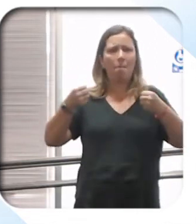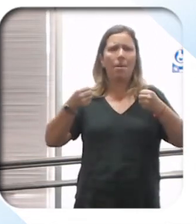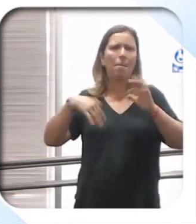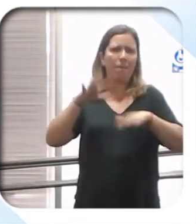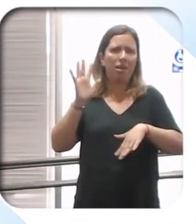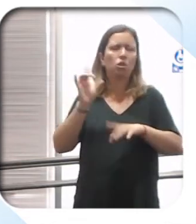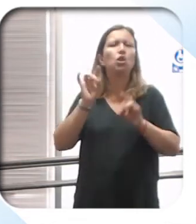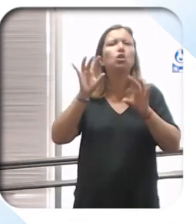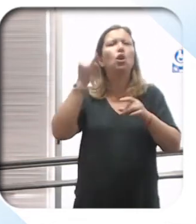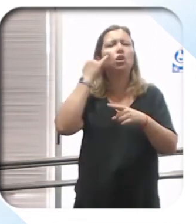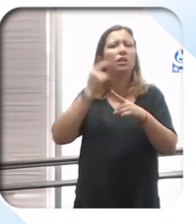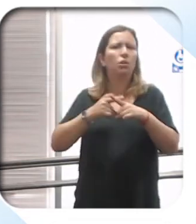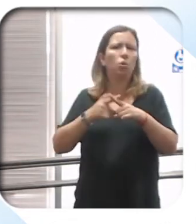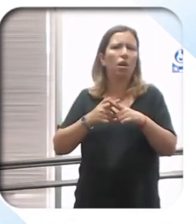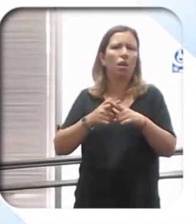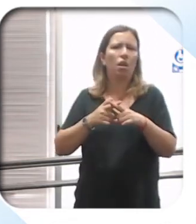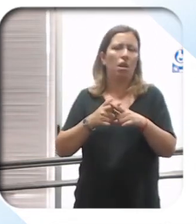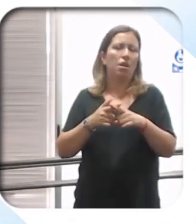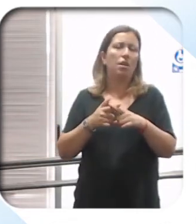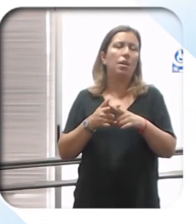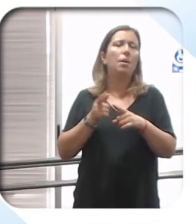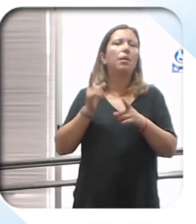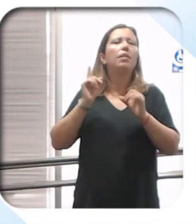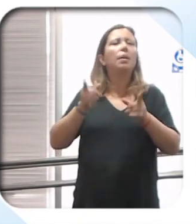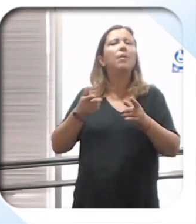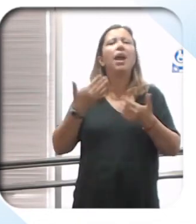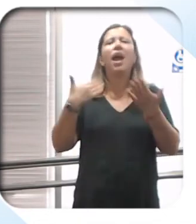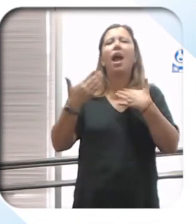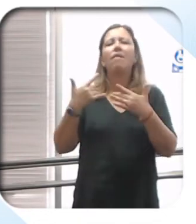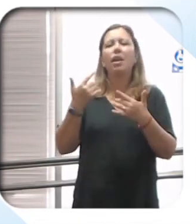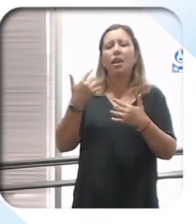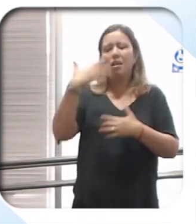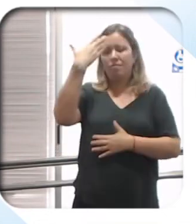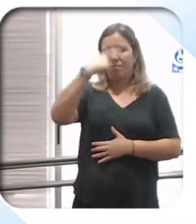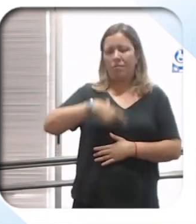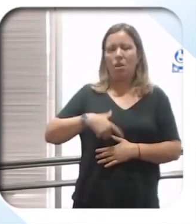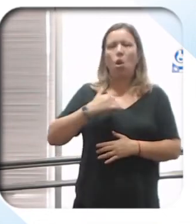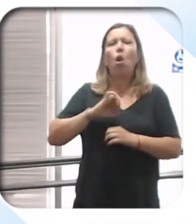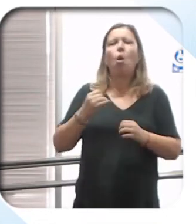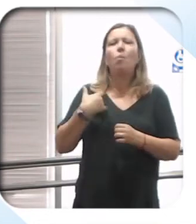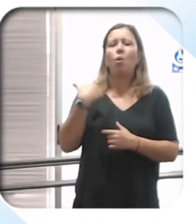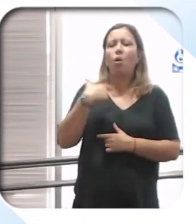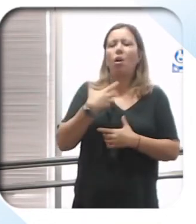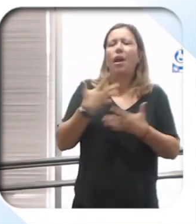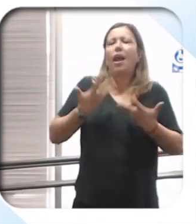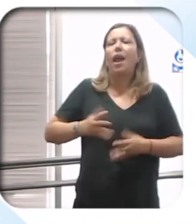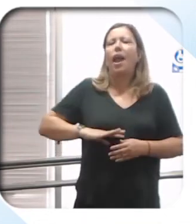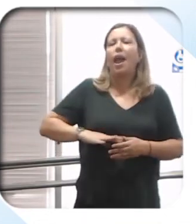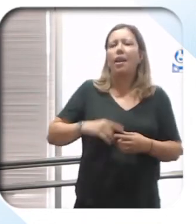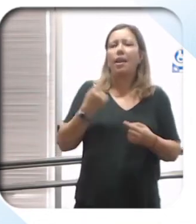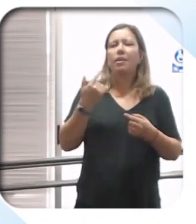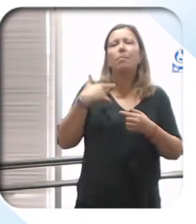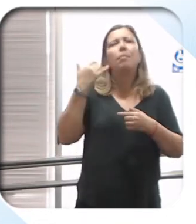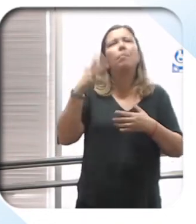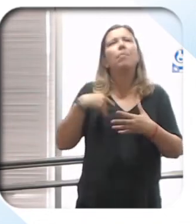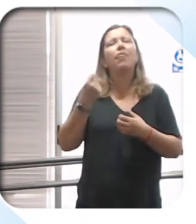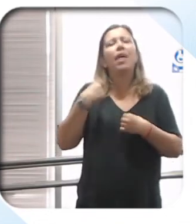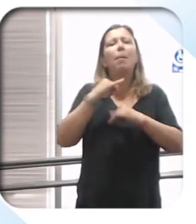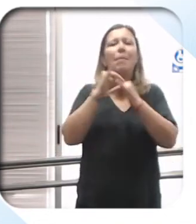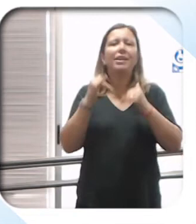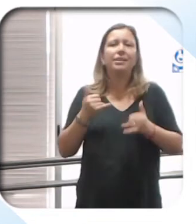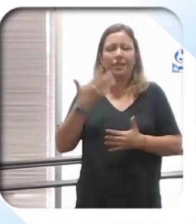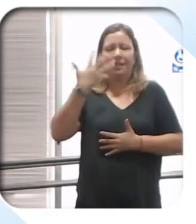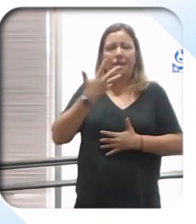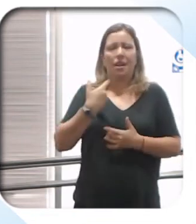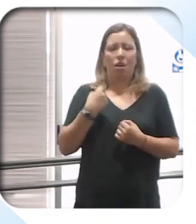en sexualidad, bueno, es parte de, pero hablar mucho de erótica y de autoerótica, porque el placer sexual es un derecho